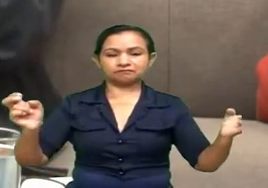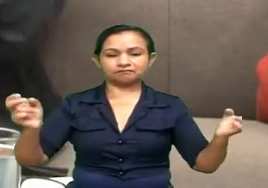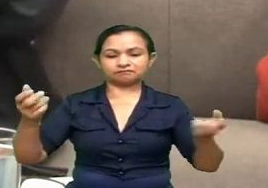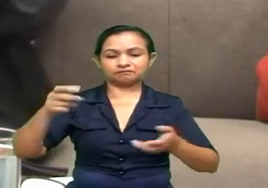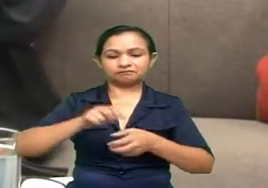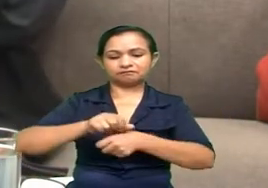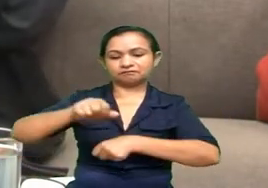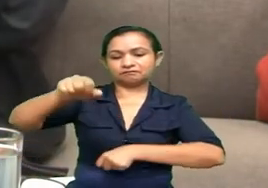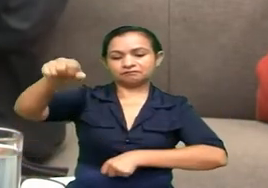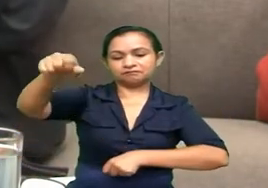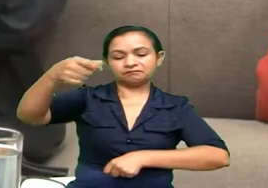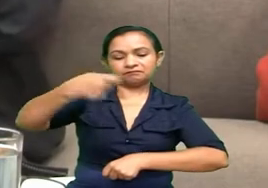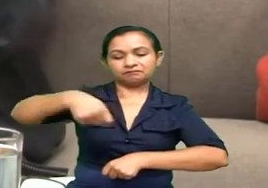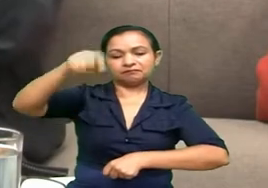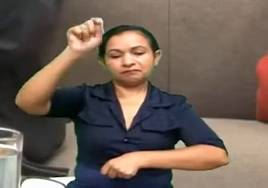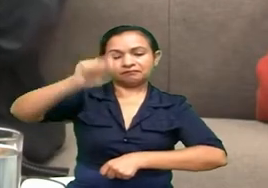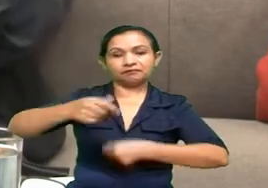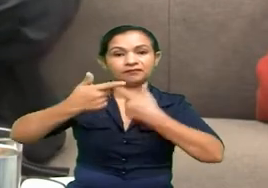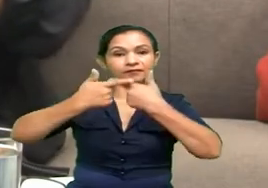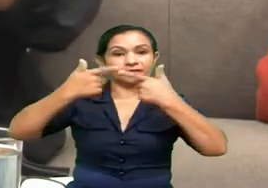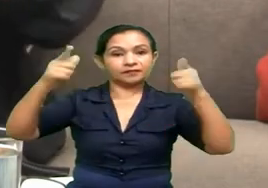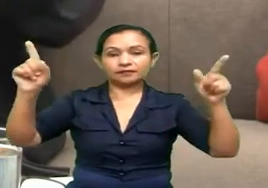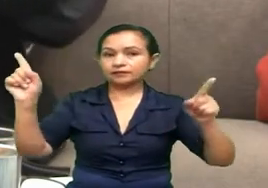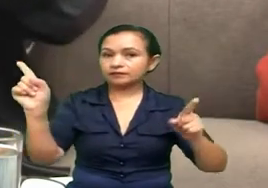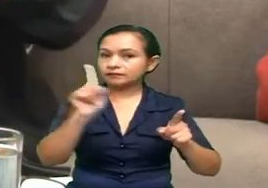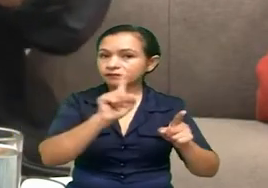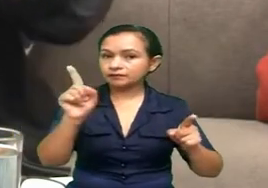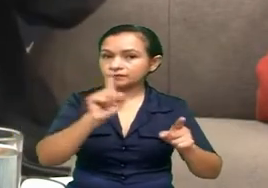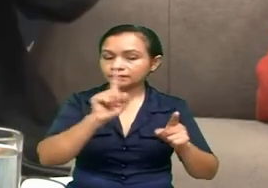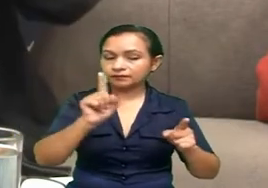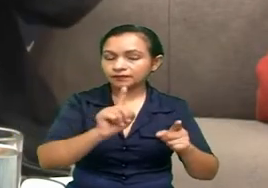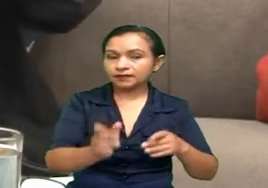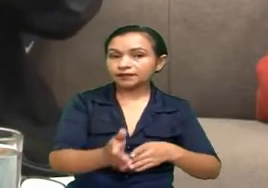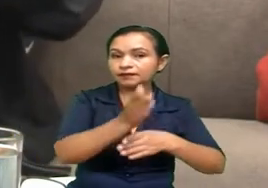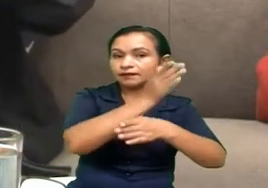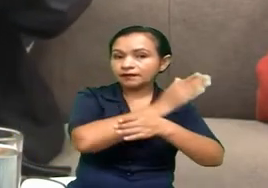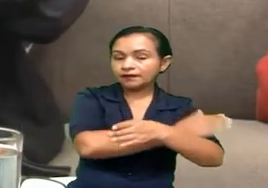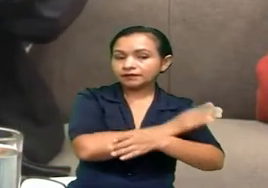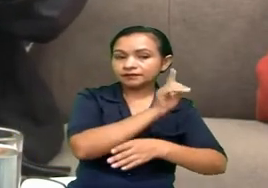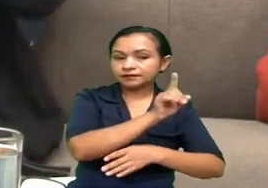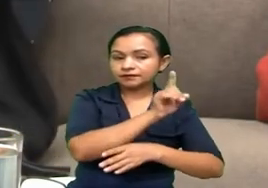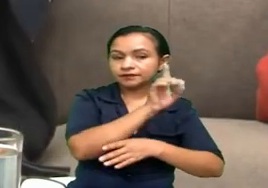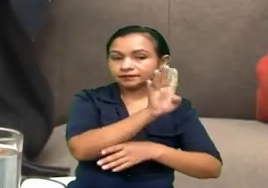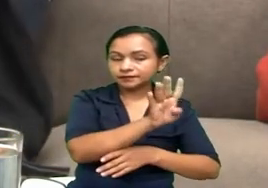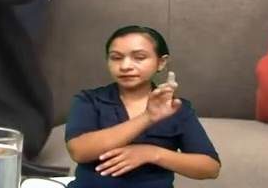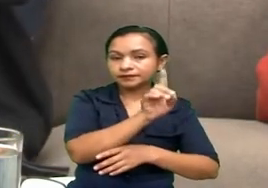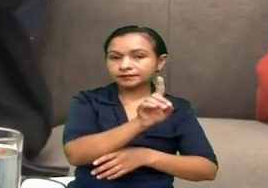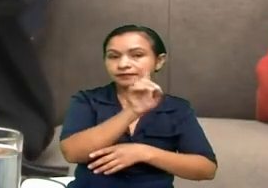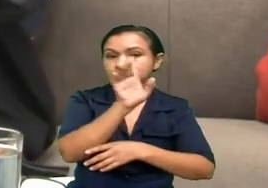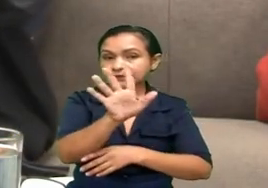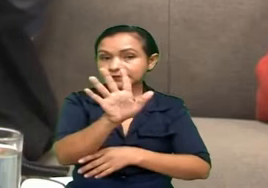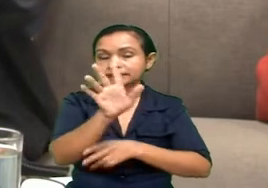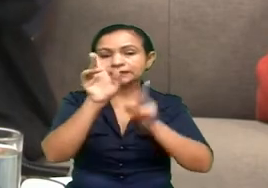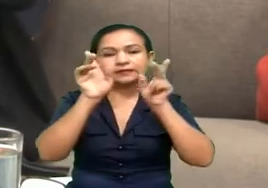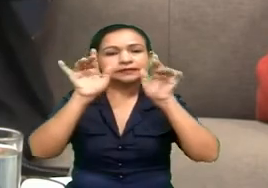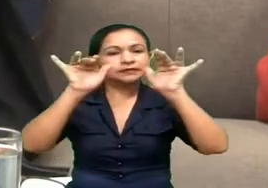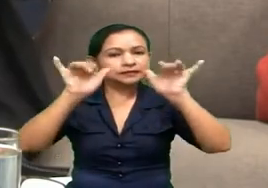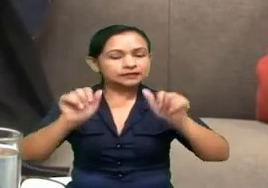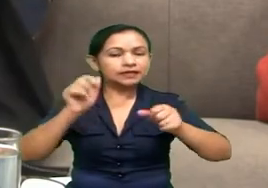y se hizo la independencia. No, ajá. La independencia se fue fraguando. Desde el 14-15 ya hay gente en